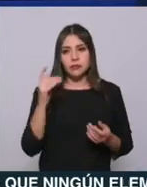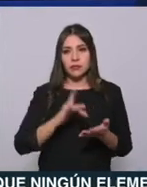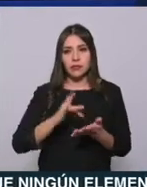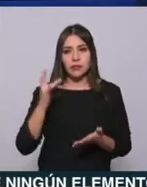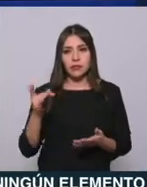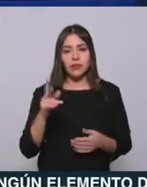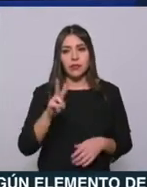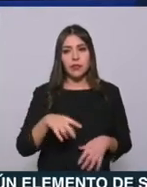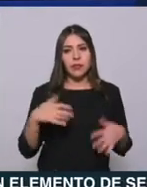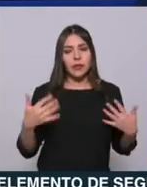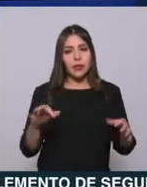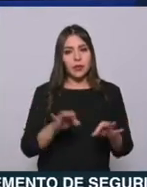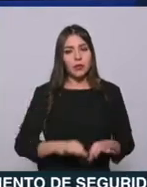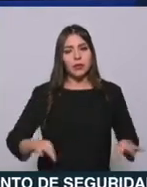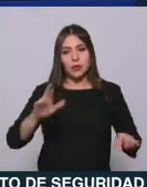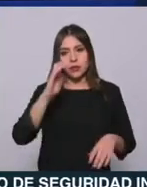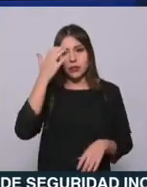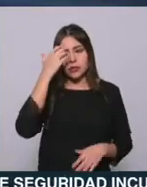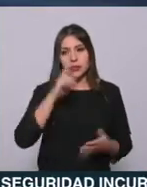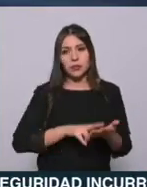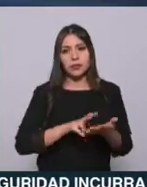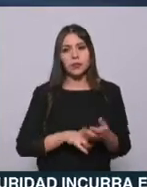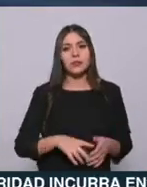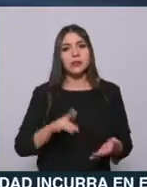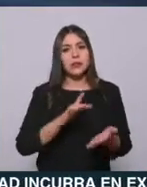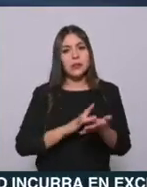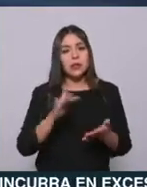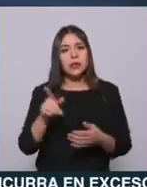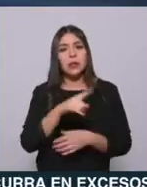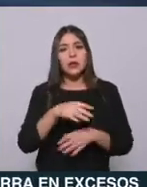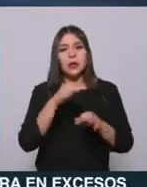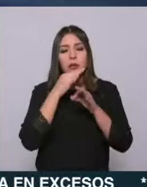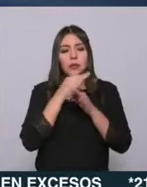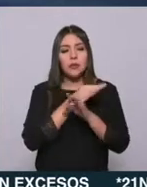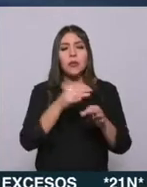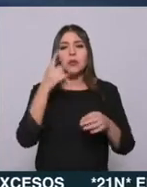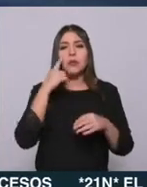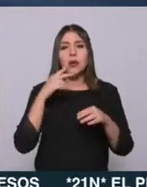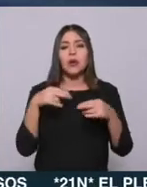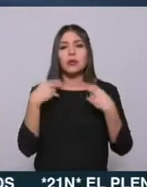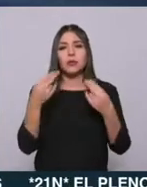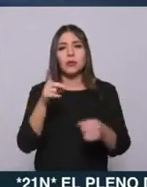reconocimiento por su importante labor. Muchas gracias por darle difusión a la cultura de donación, y créanme que